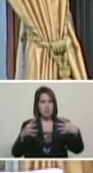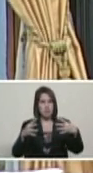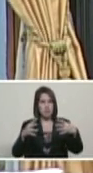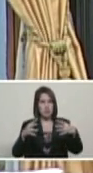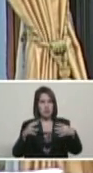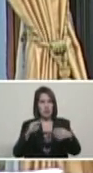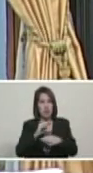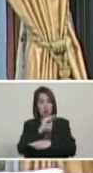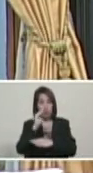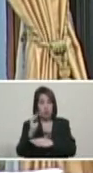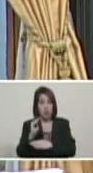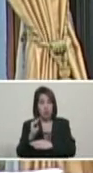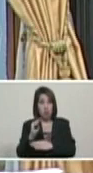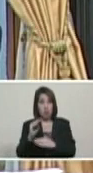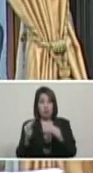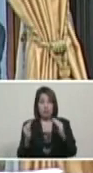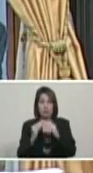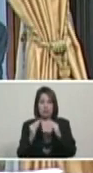protección de hogares de la patria.